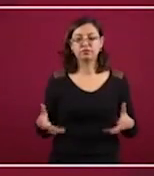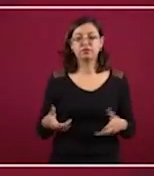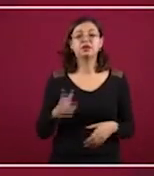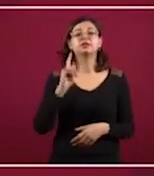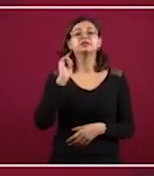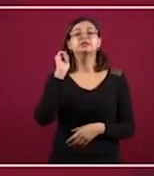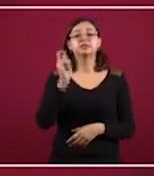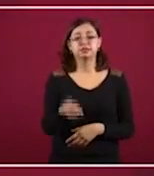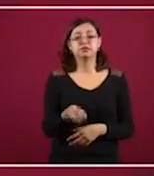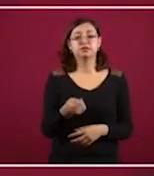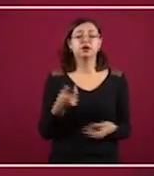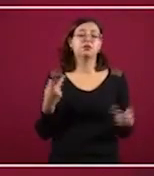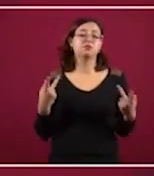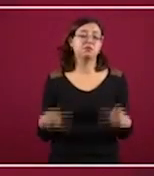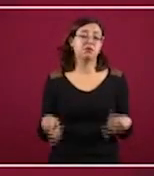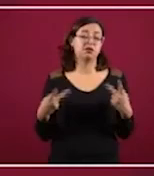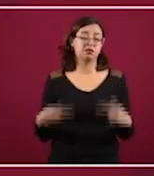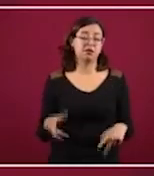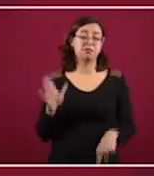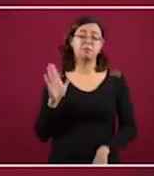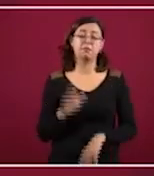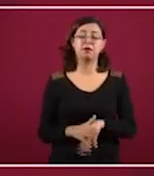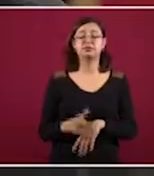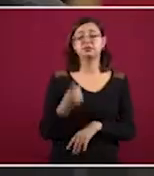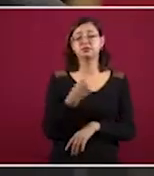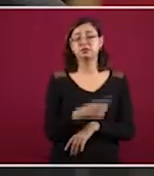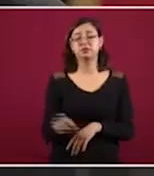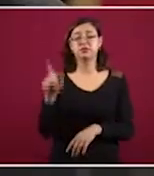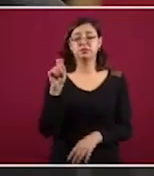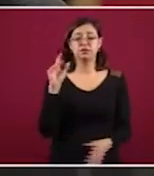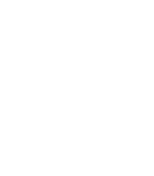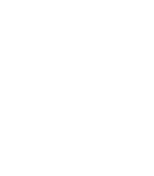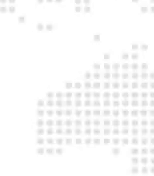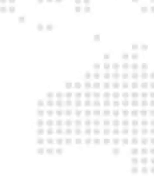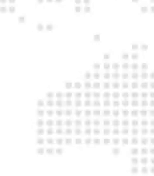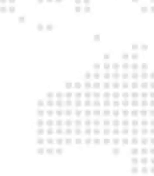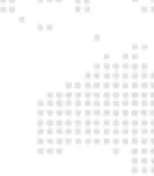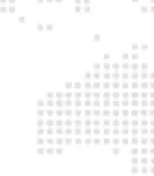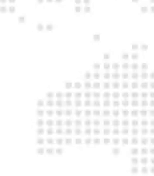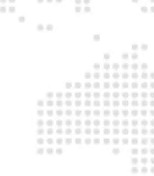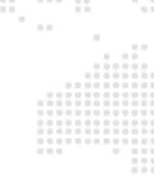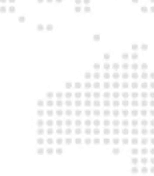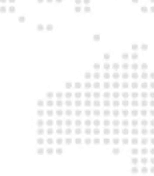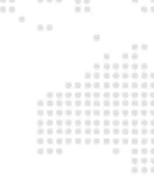ventas fueron por encima de los 120 mil millones de pesos